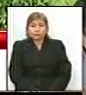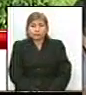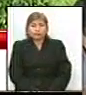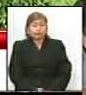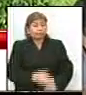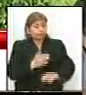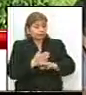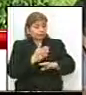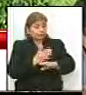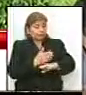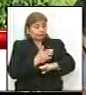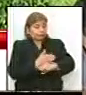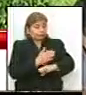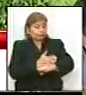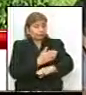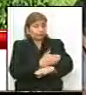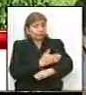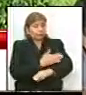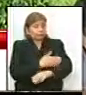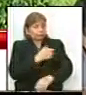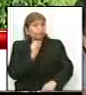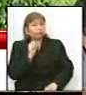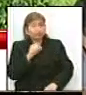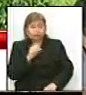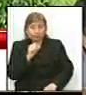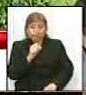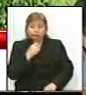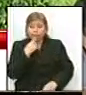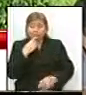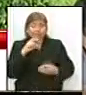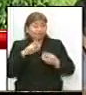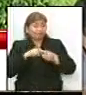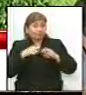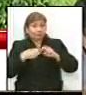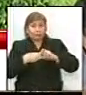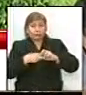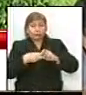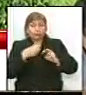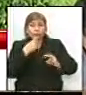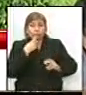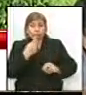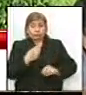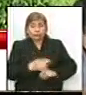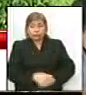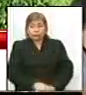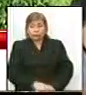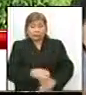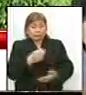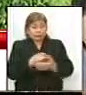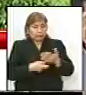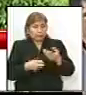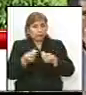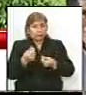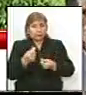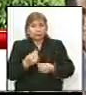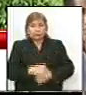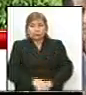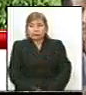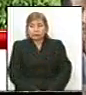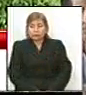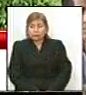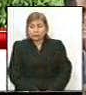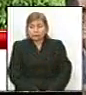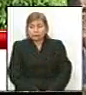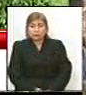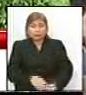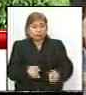mejorando, pero sí nos está dificultando lo que es el precio, también